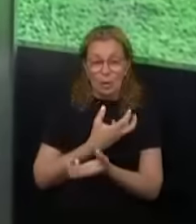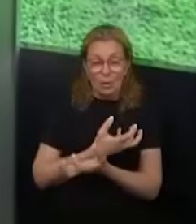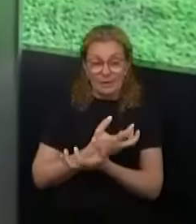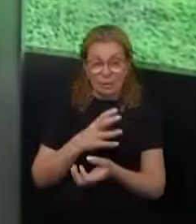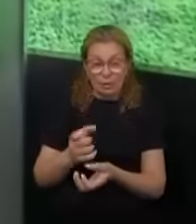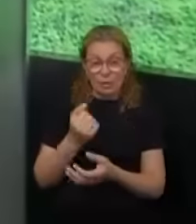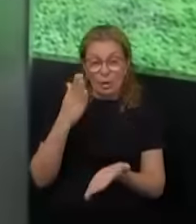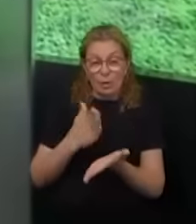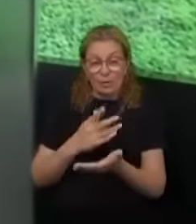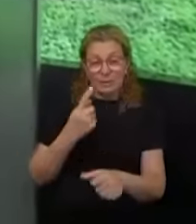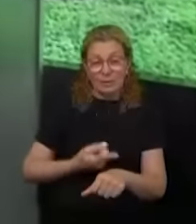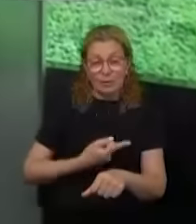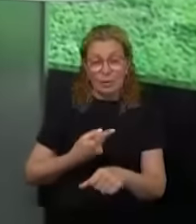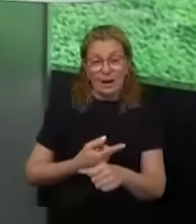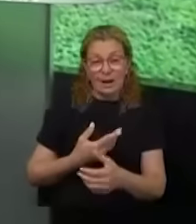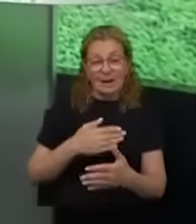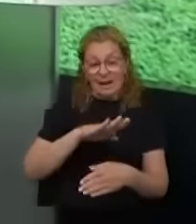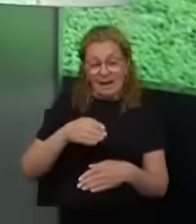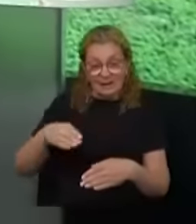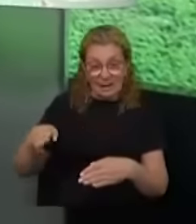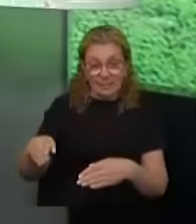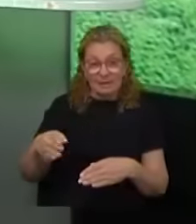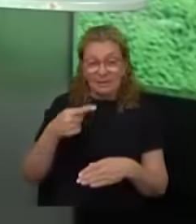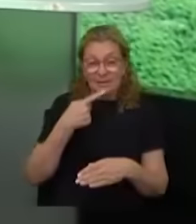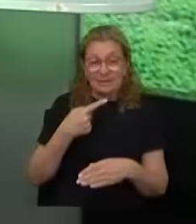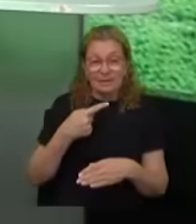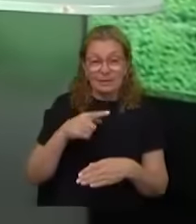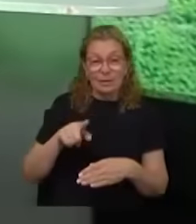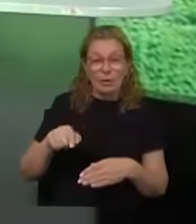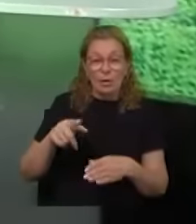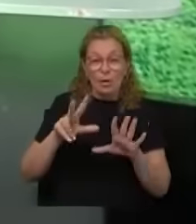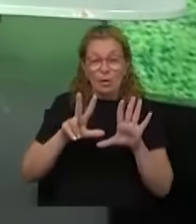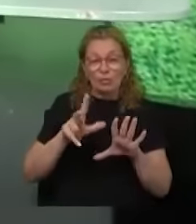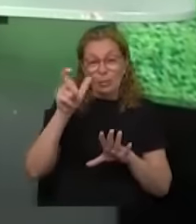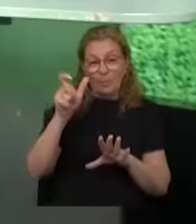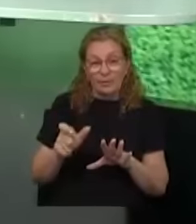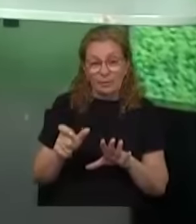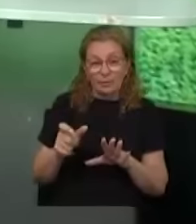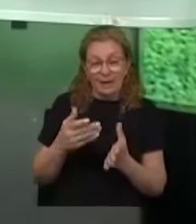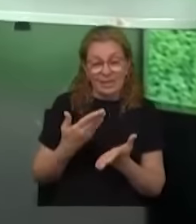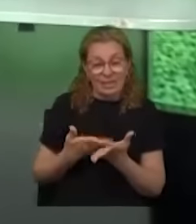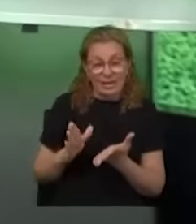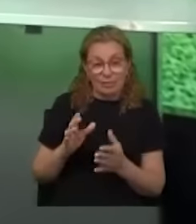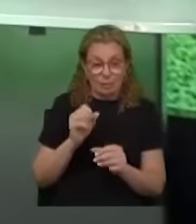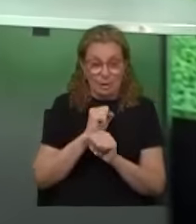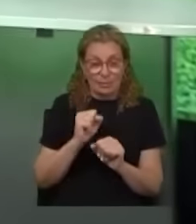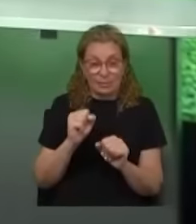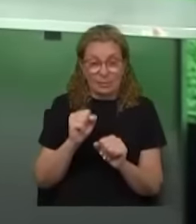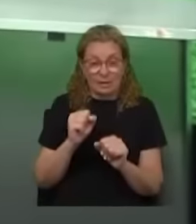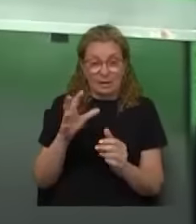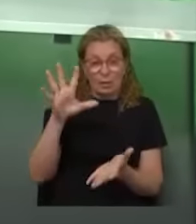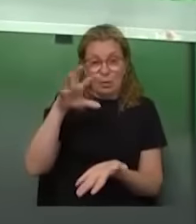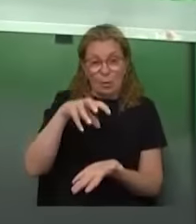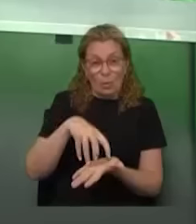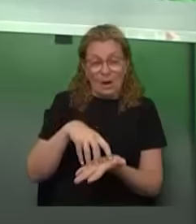últimas horas en la ramla del buceo que estaban enterrados pertenecen a ocho personas y descartó la posibilidad que el lugar